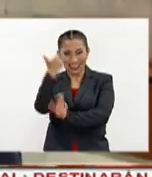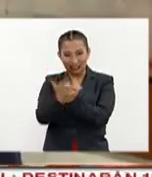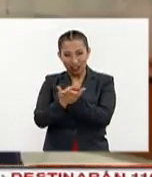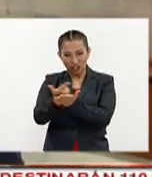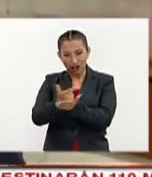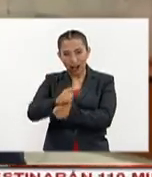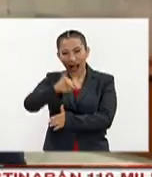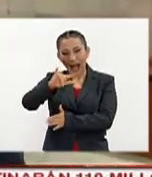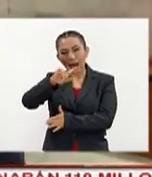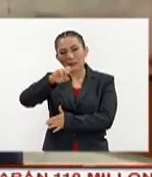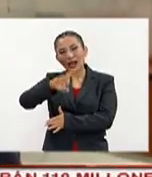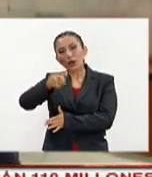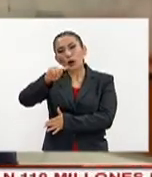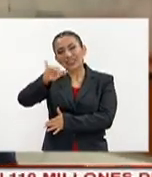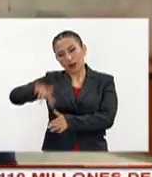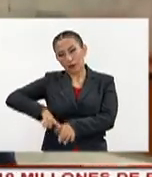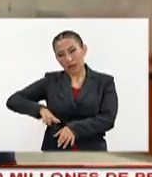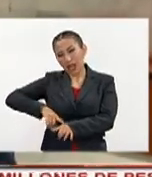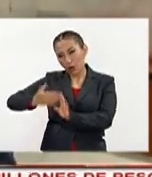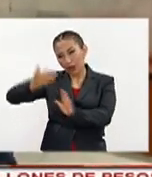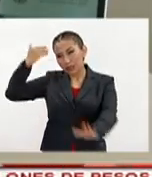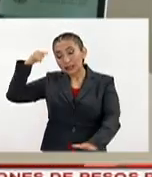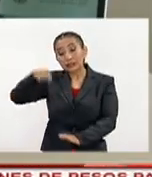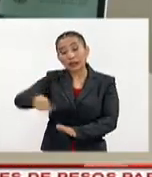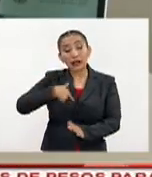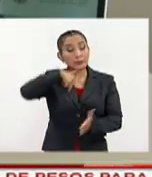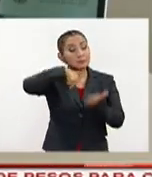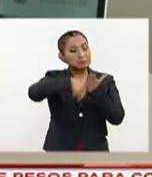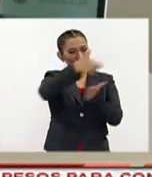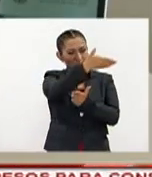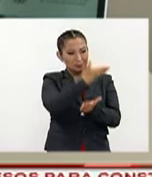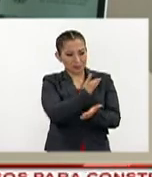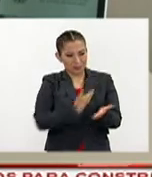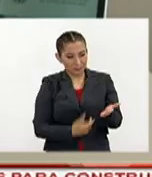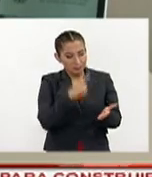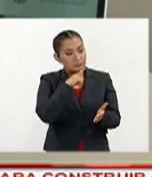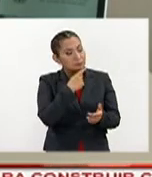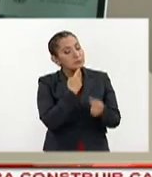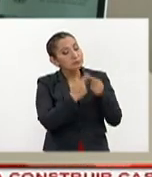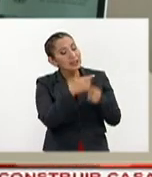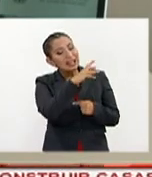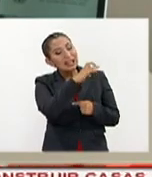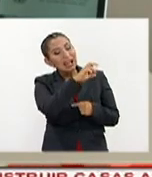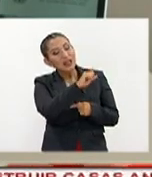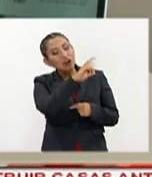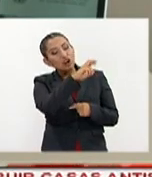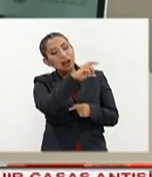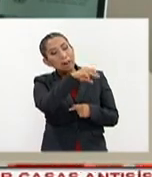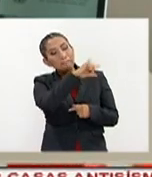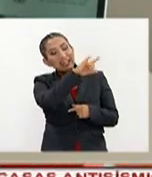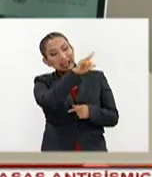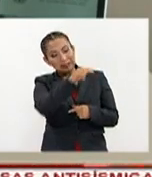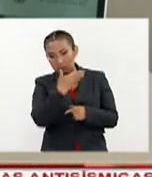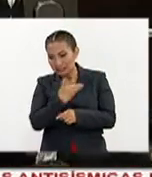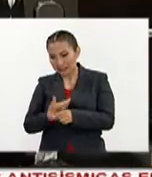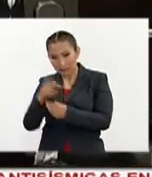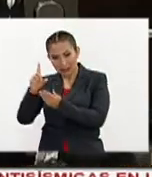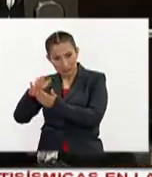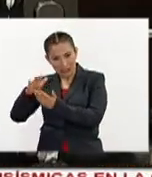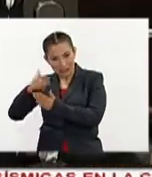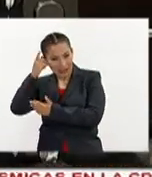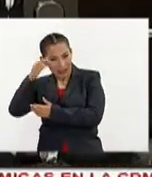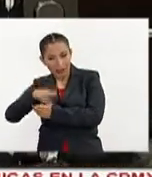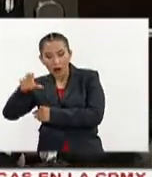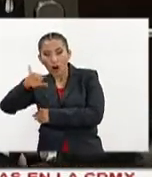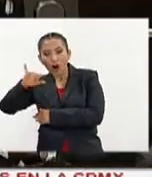de Javier Duarte en el gobierno de Veracruz. En una carta dirigida al presidente de la sección instructora, Ricardo Ramírez Nieto, el presidente de la mesa directiva,